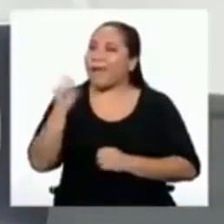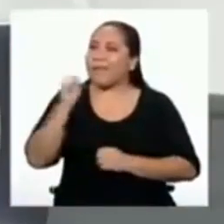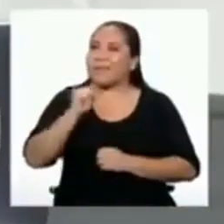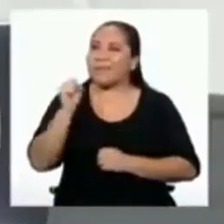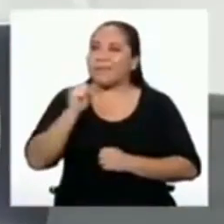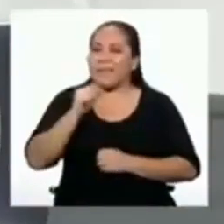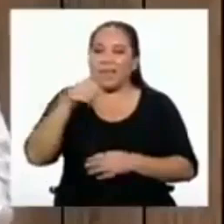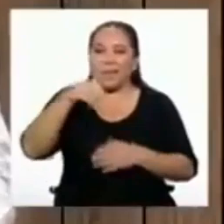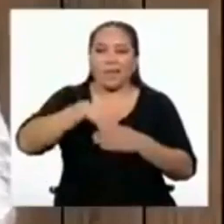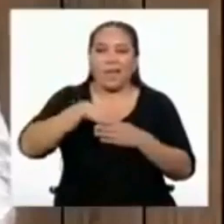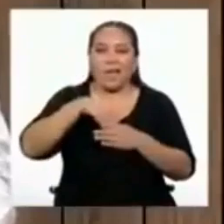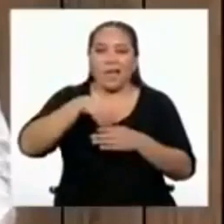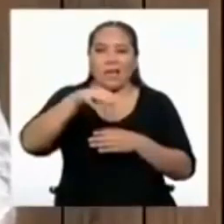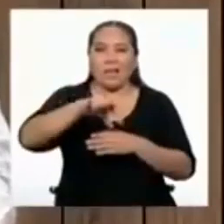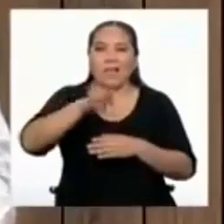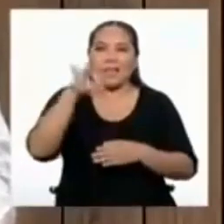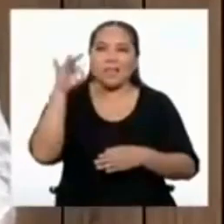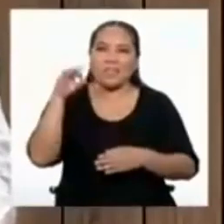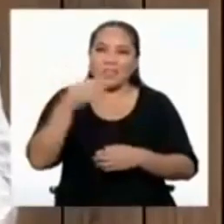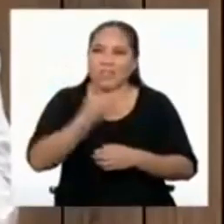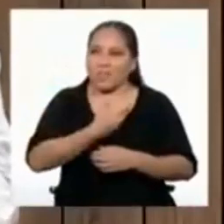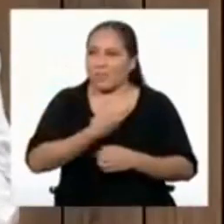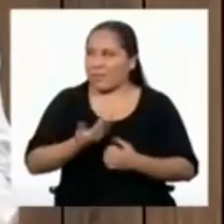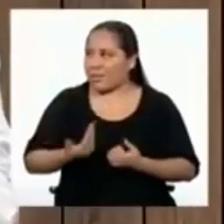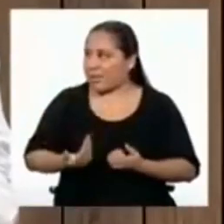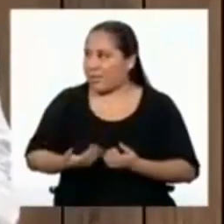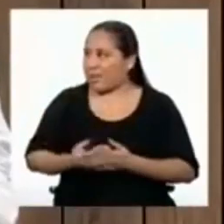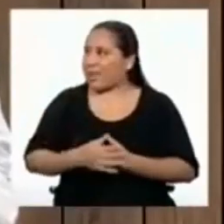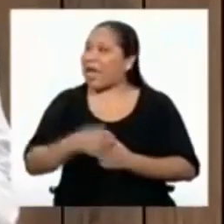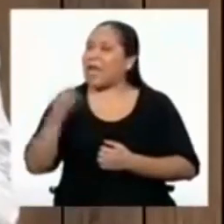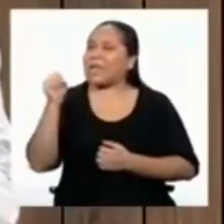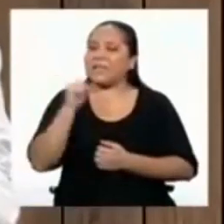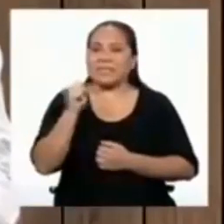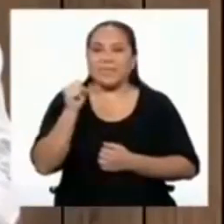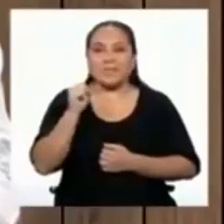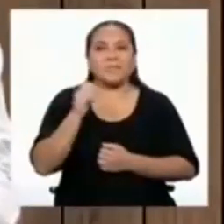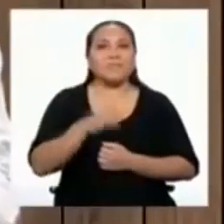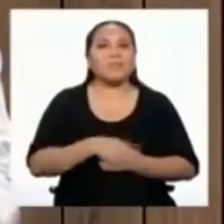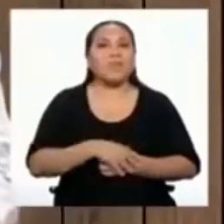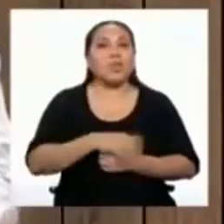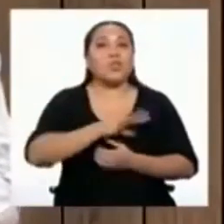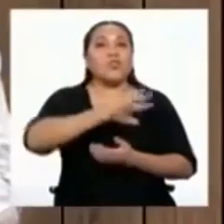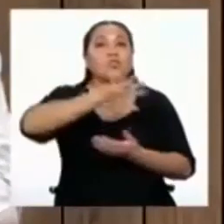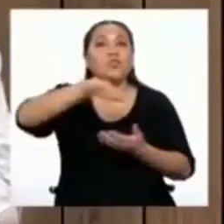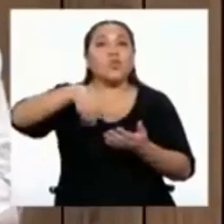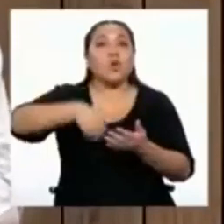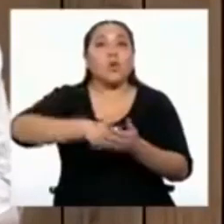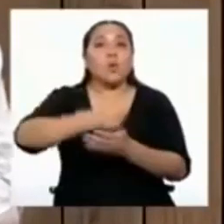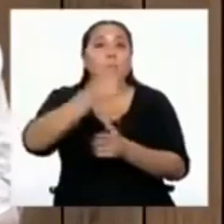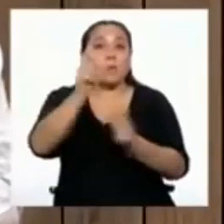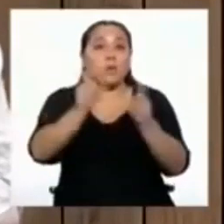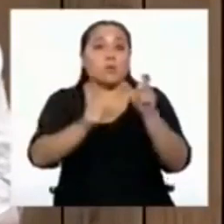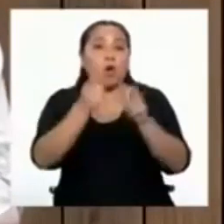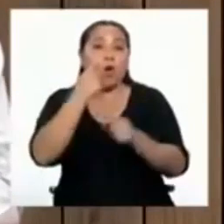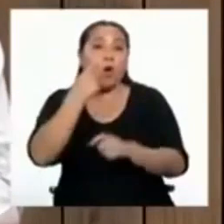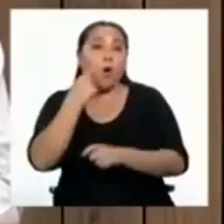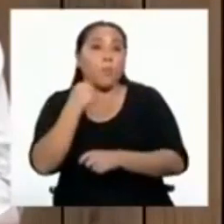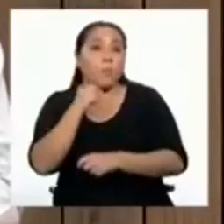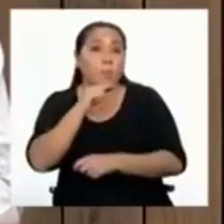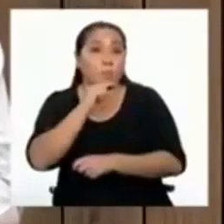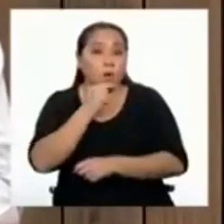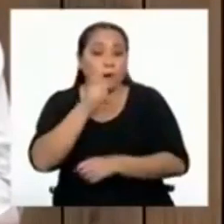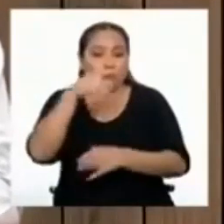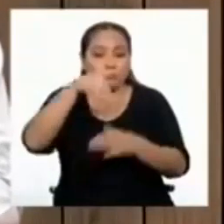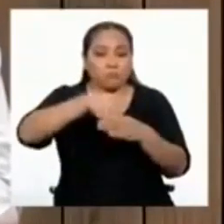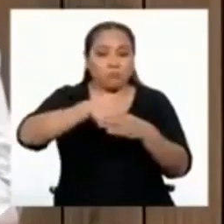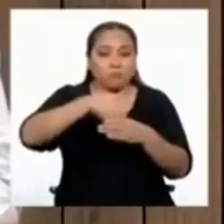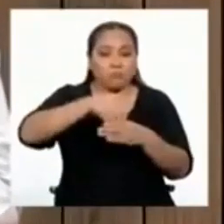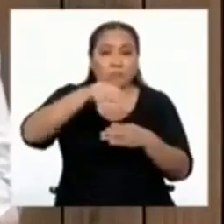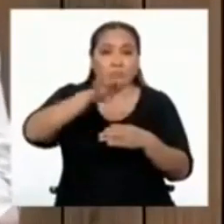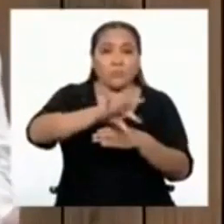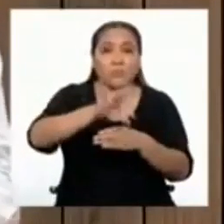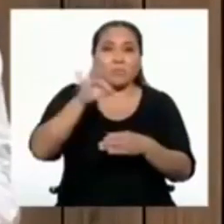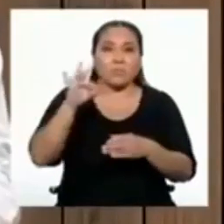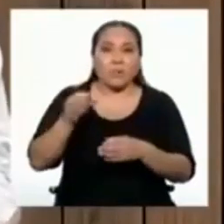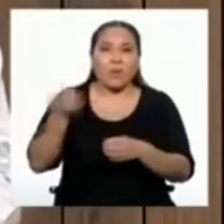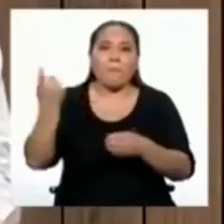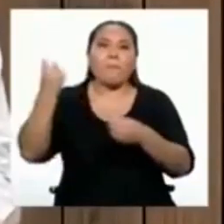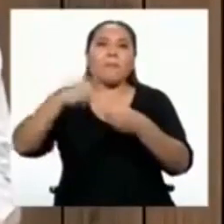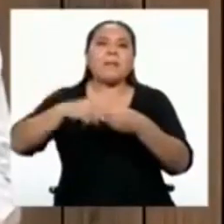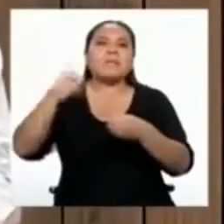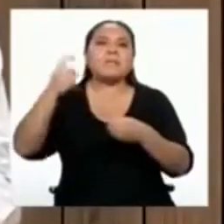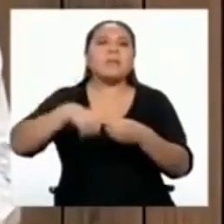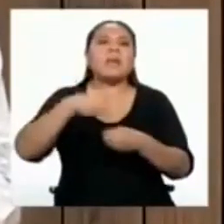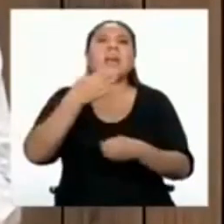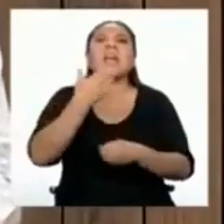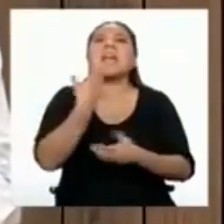las elecciones! Así es. Lo que todas y todos hacemos al momento de votar es participar eligiendo a